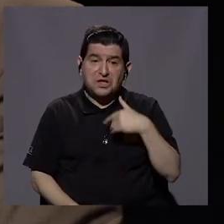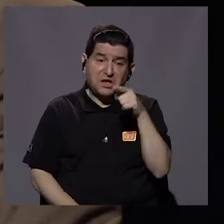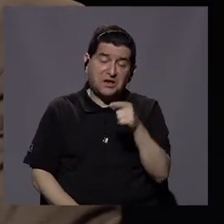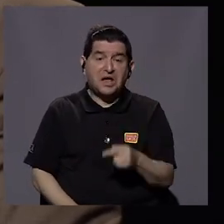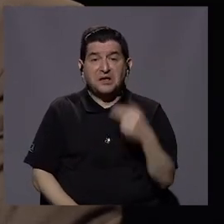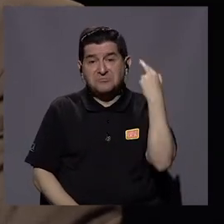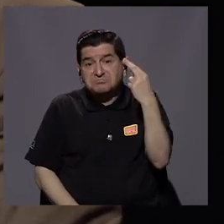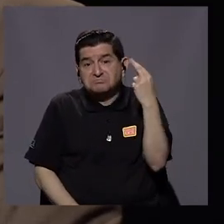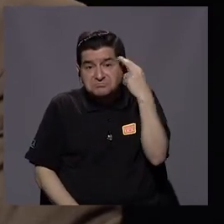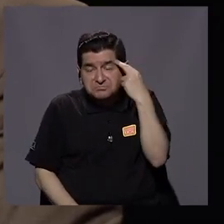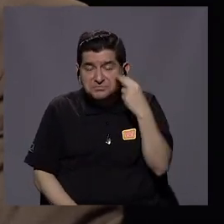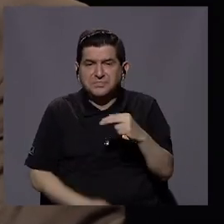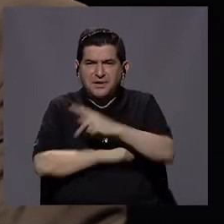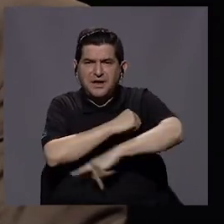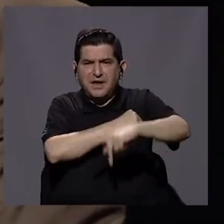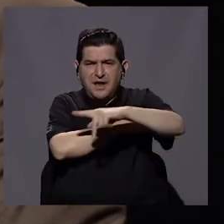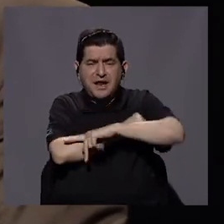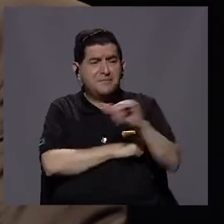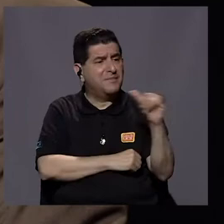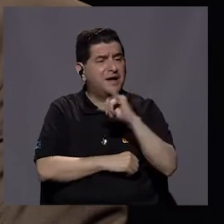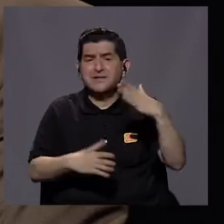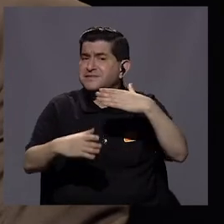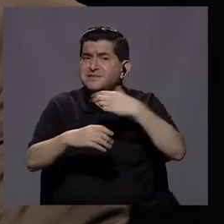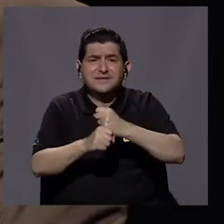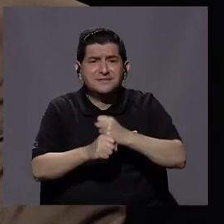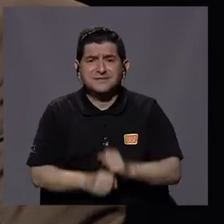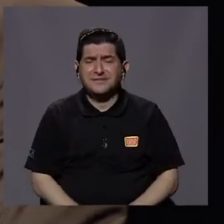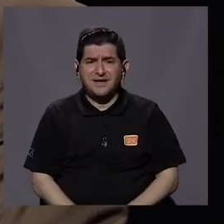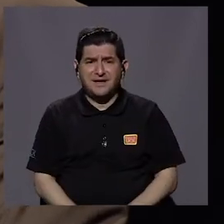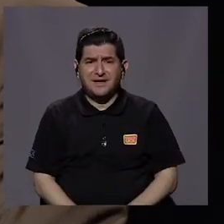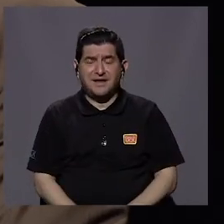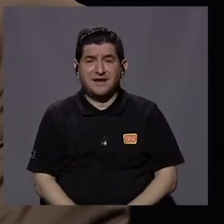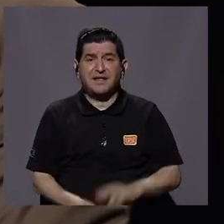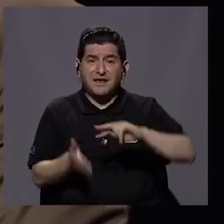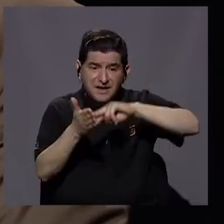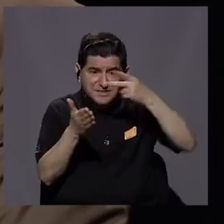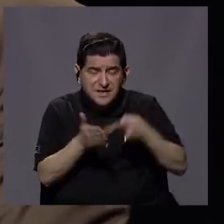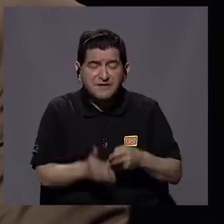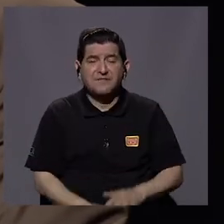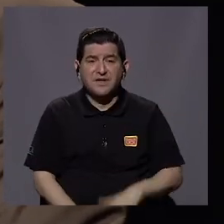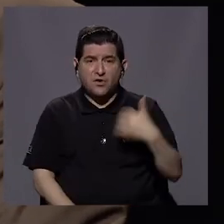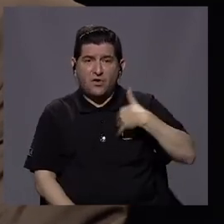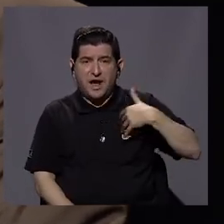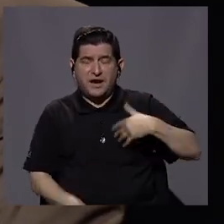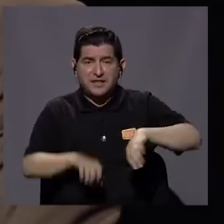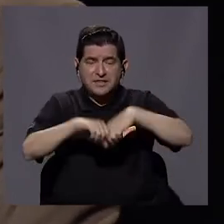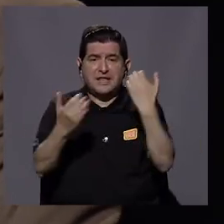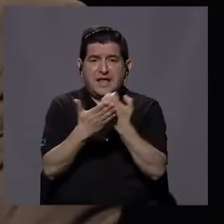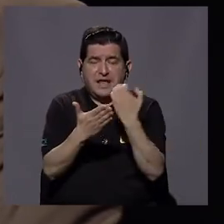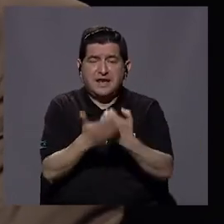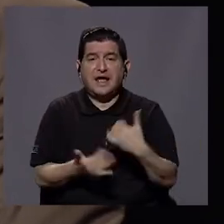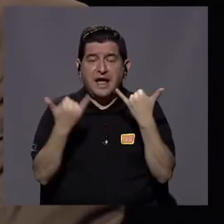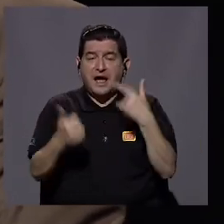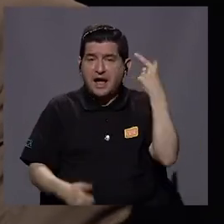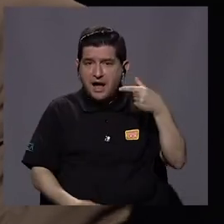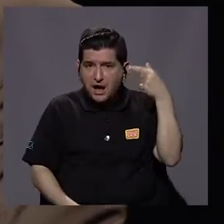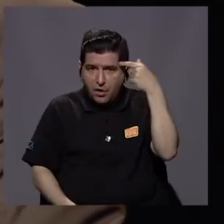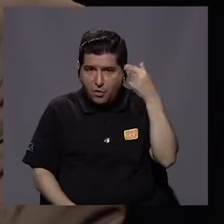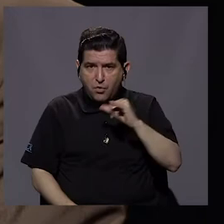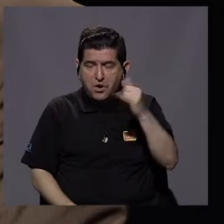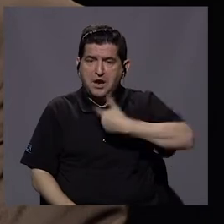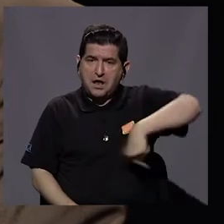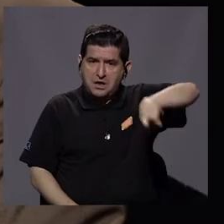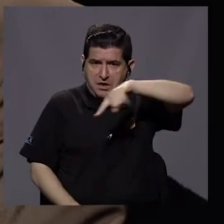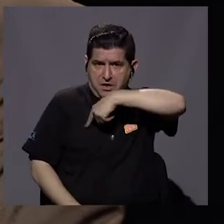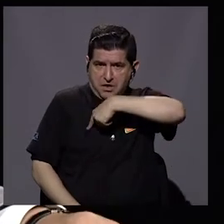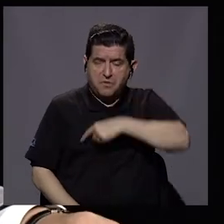elocuencia, este país decidió hacer lo mismo. Las mismas recetas que llevaron a Argentina a la bancarrota, ahorita tiene un gobierno, digamos,